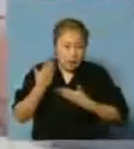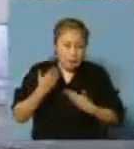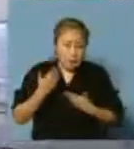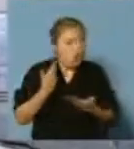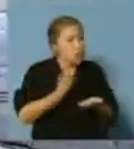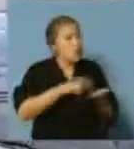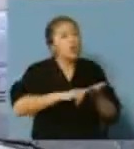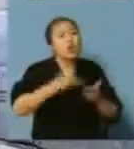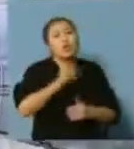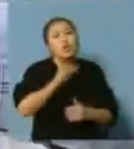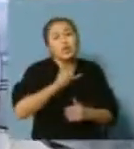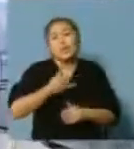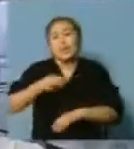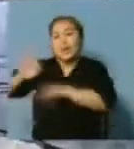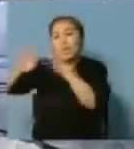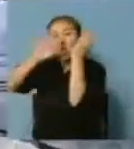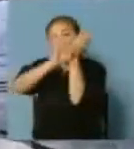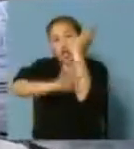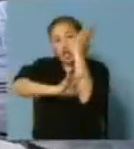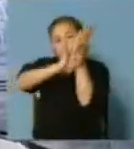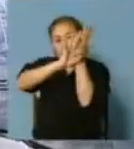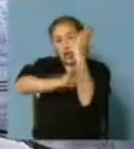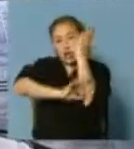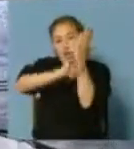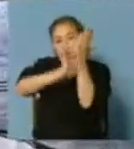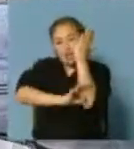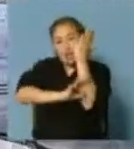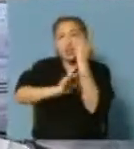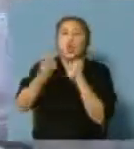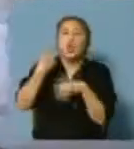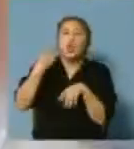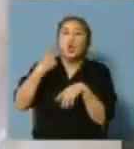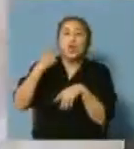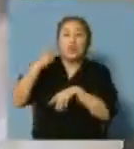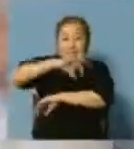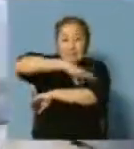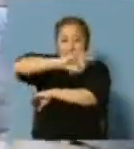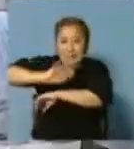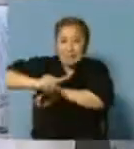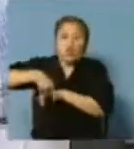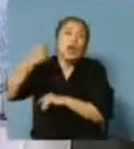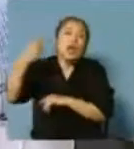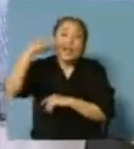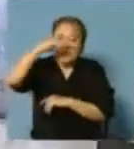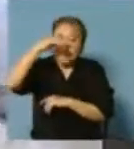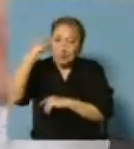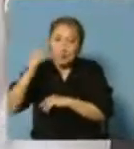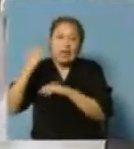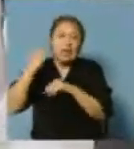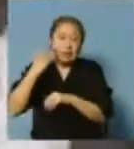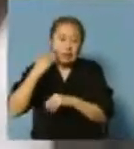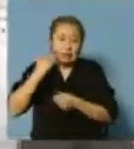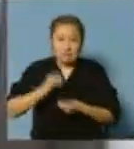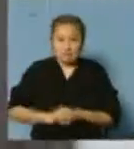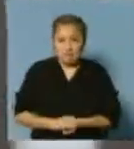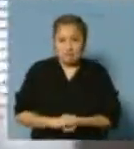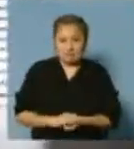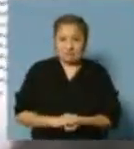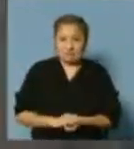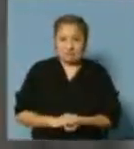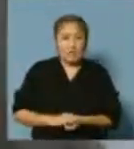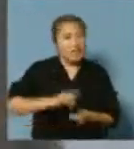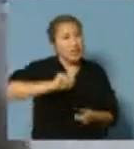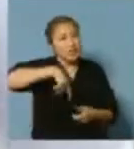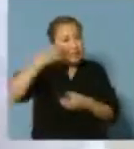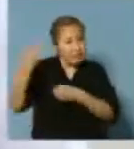lugar entonces. Colegio de Ingenieros, 19:30 horas. En la jornada de mañana. Así es, mañana. Esta es